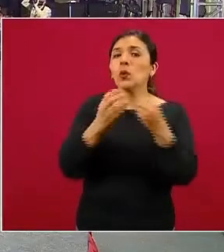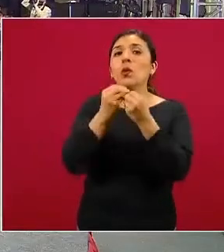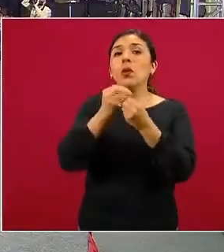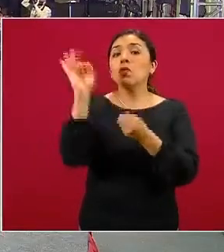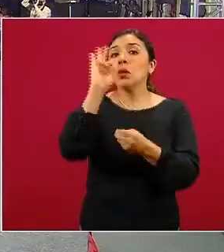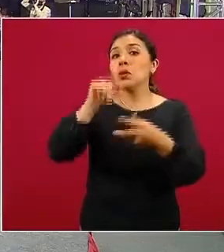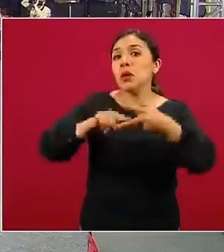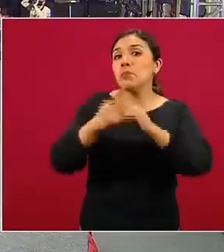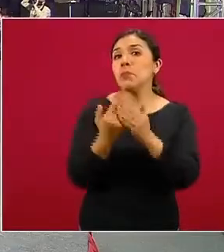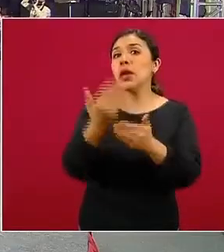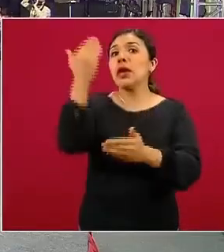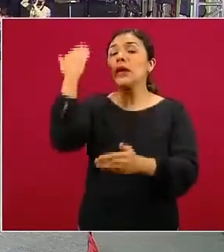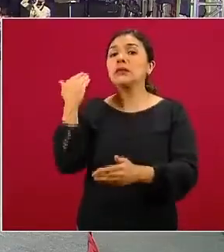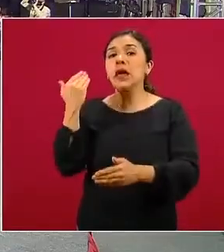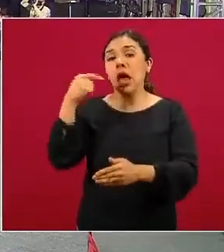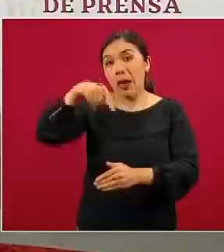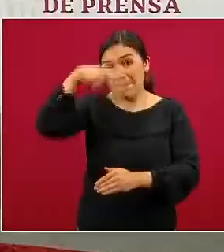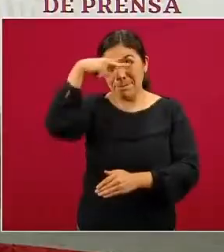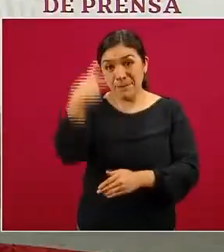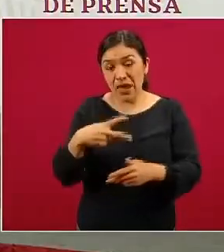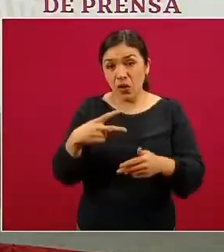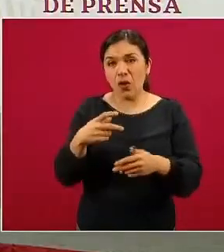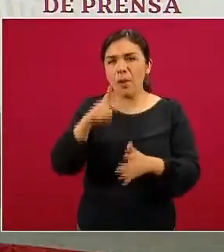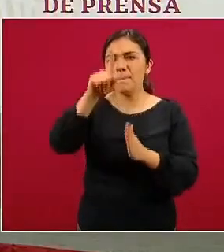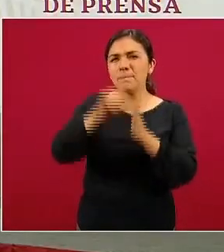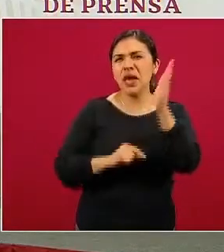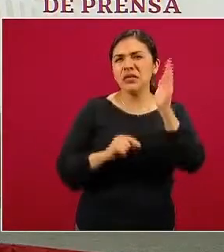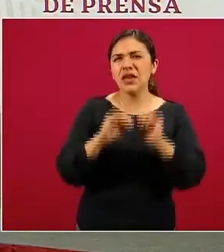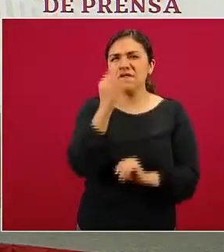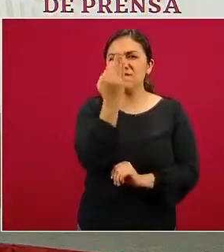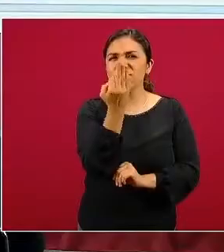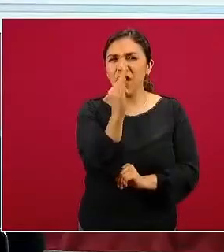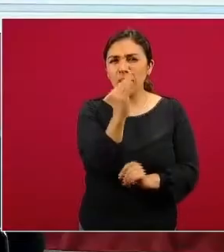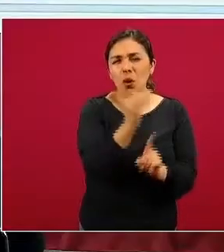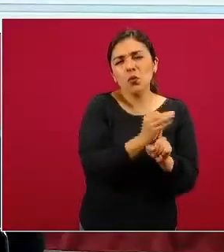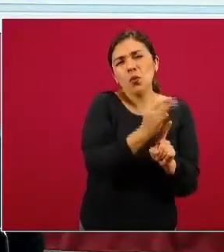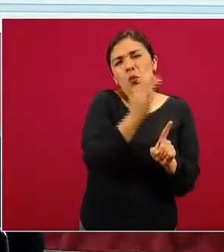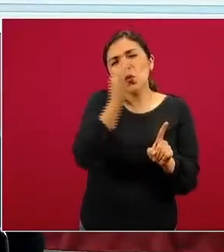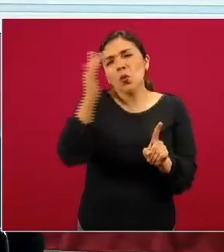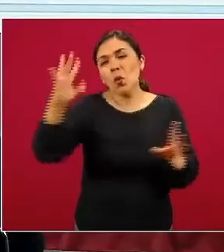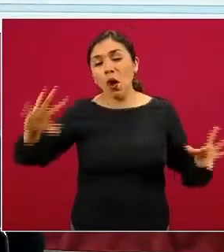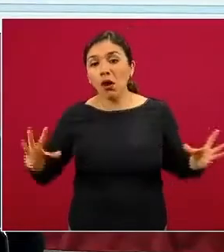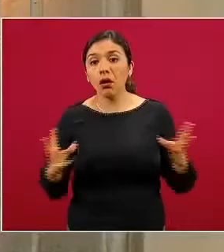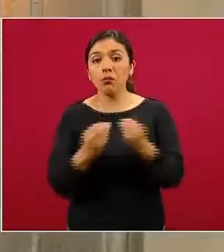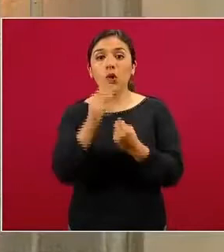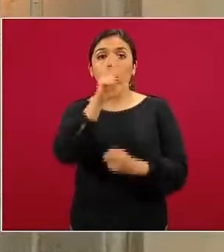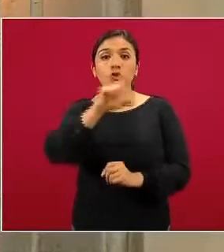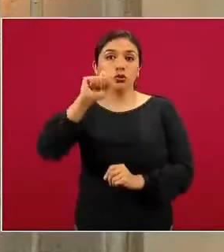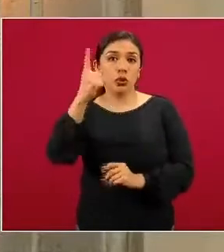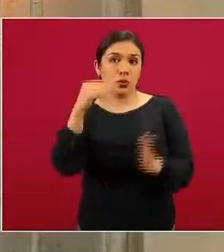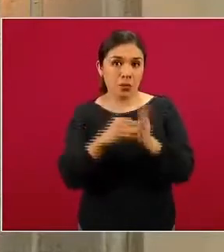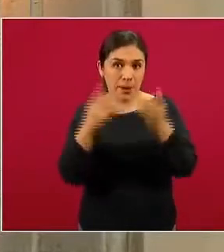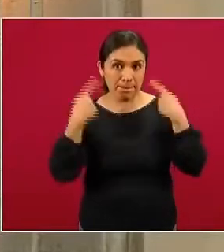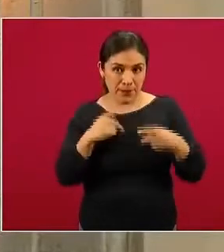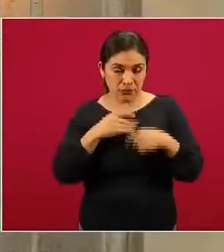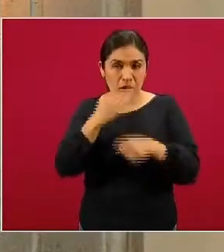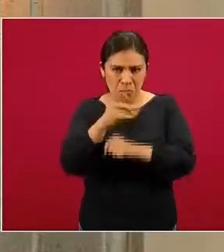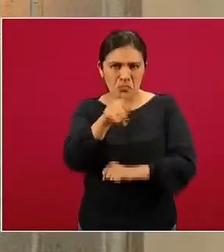desde que inició la epidemia en México en el mes de febrero. podemos ver el comportamiento de